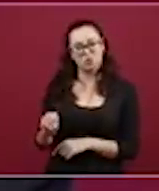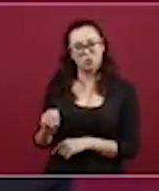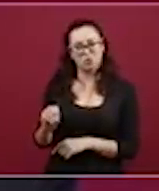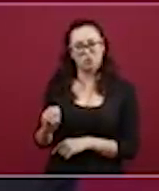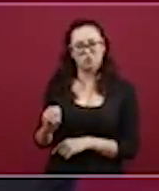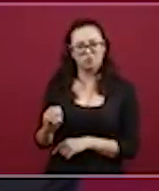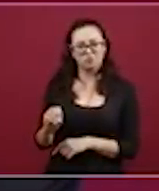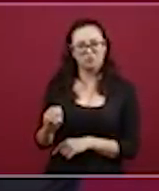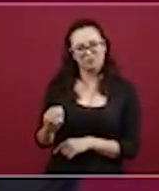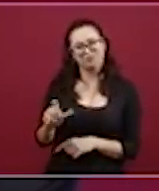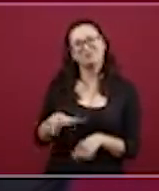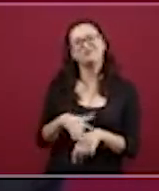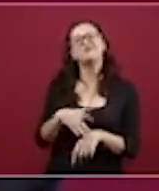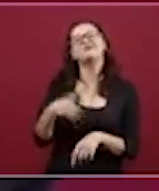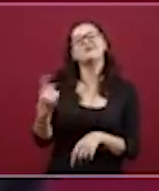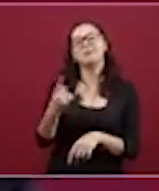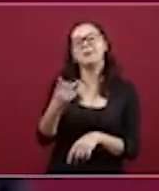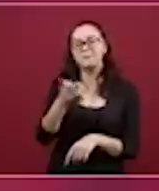porque su papá